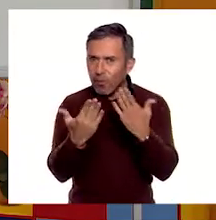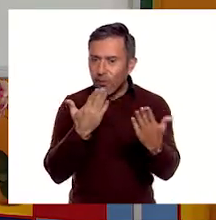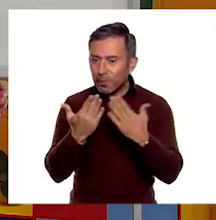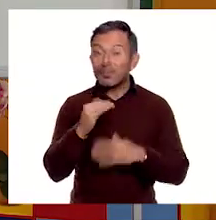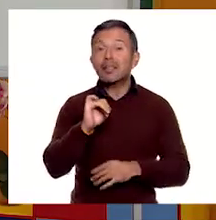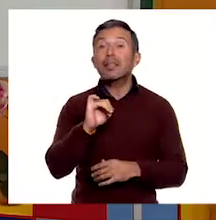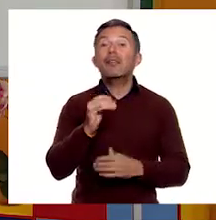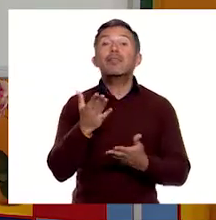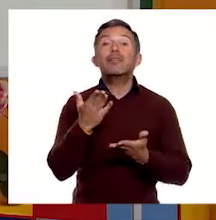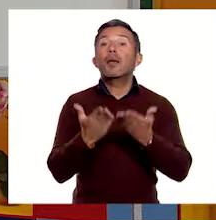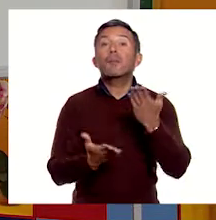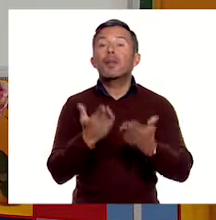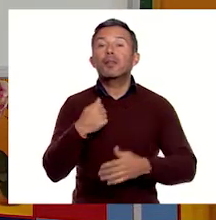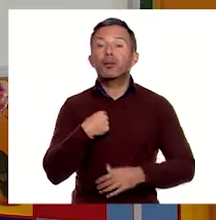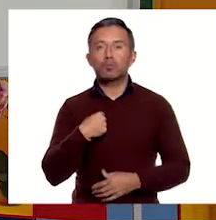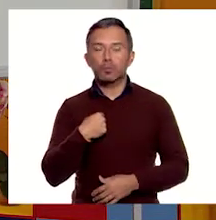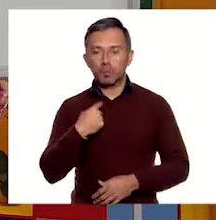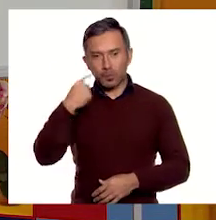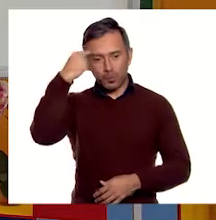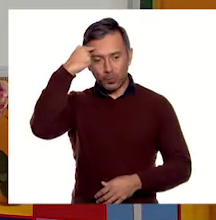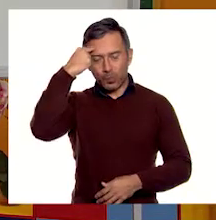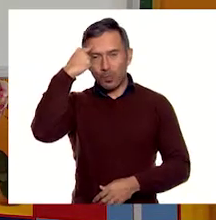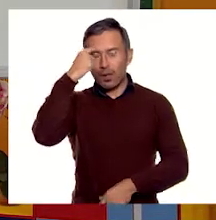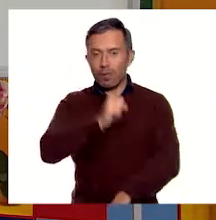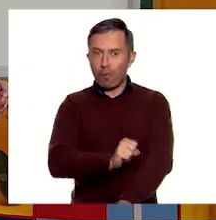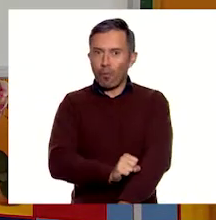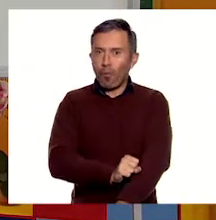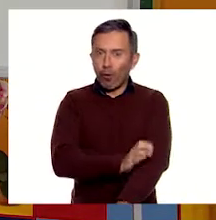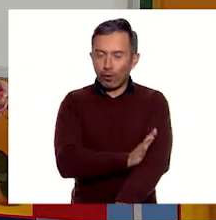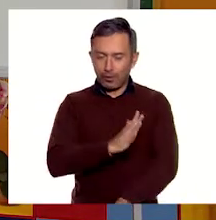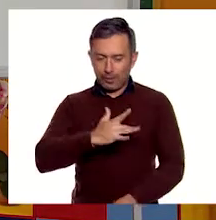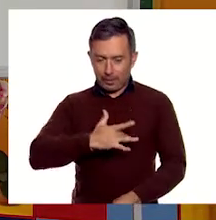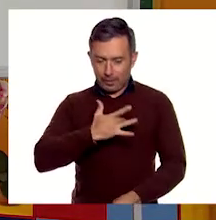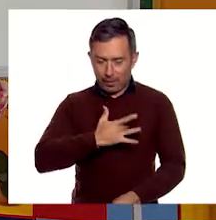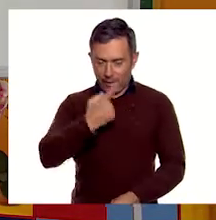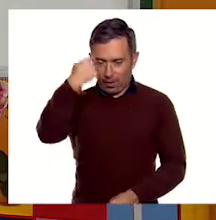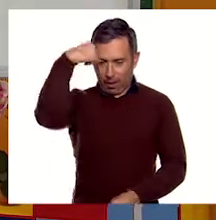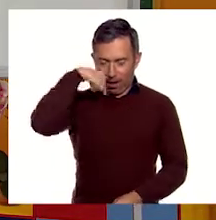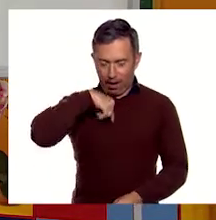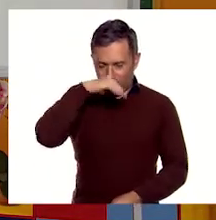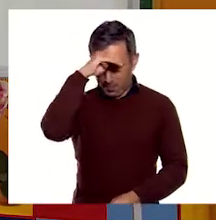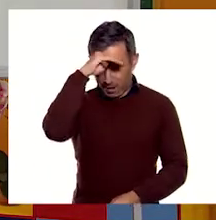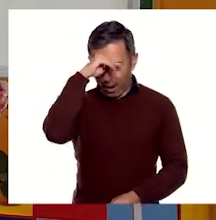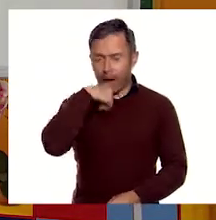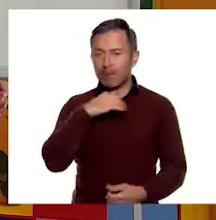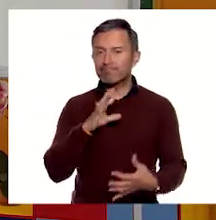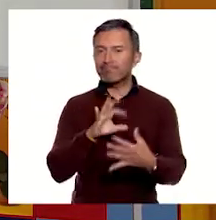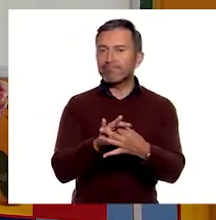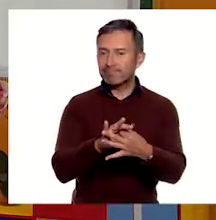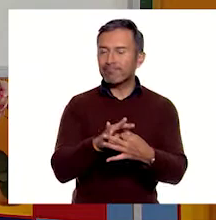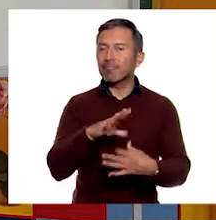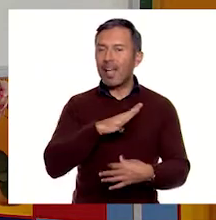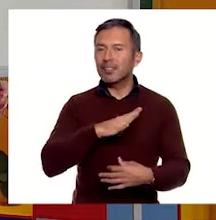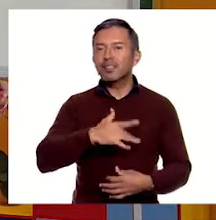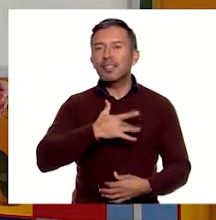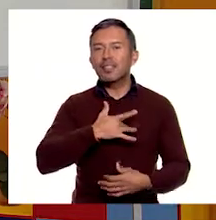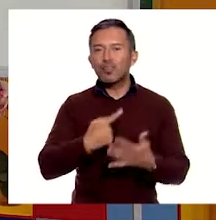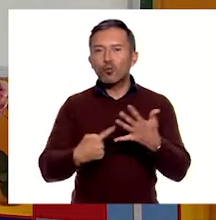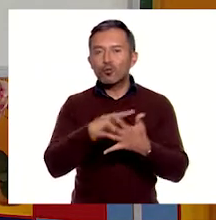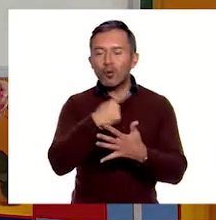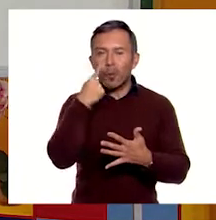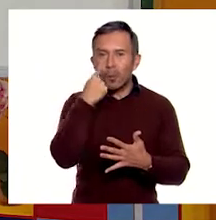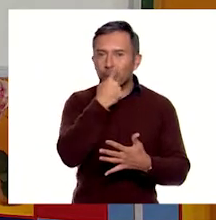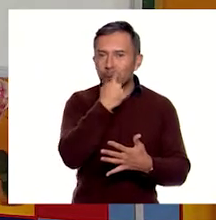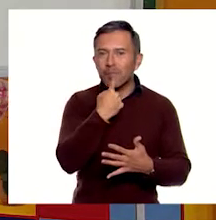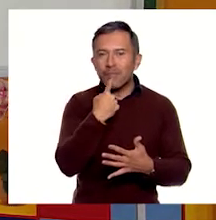momento, cómo estemos emocionalmente, qué es lo que pensemos, y tenemos todos estos sentidos enfocándonos. Ah. Y bueno, y